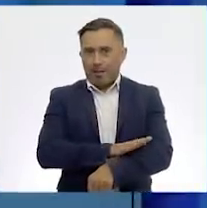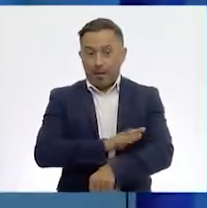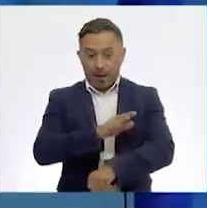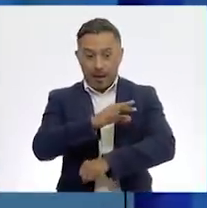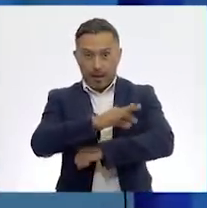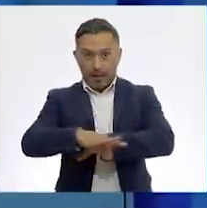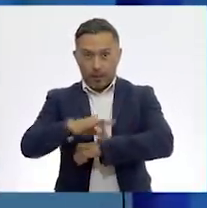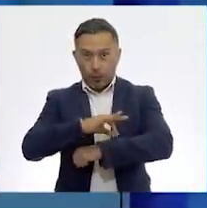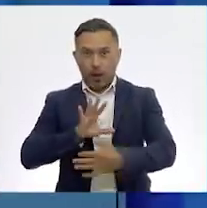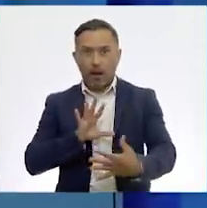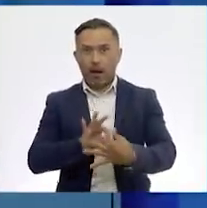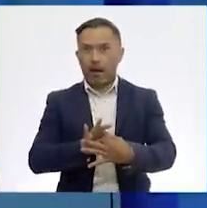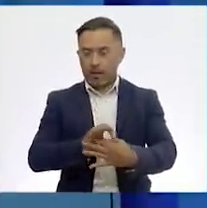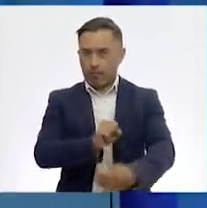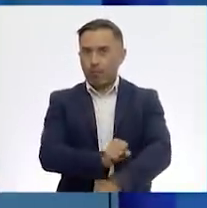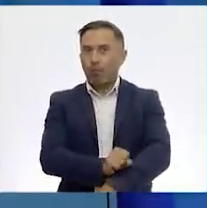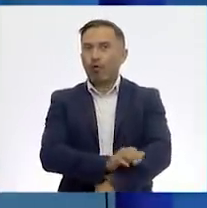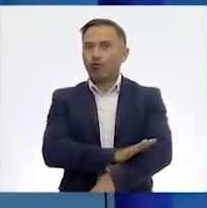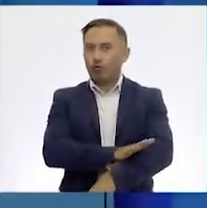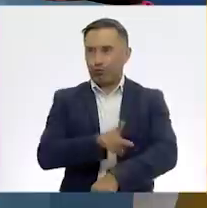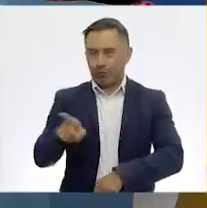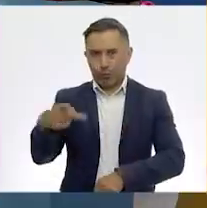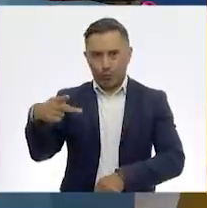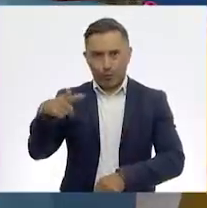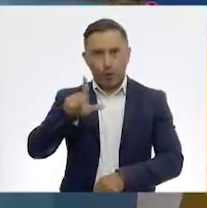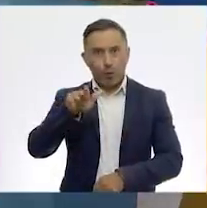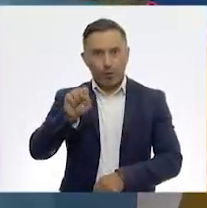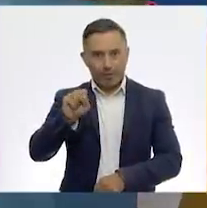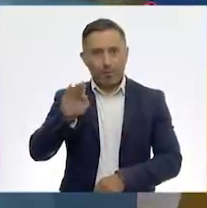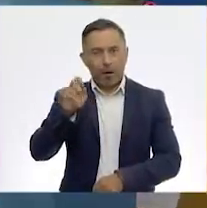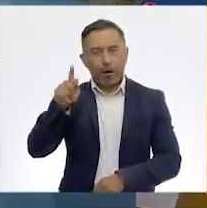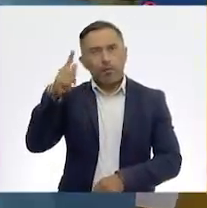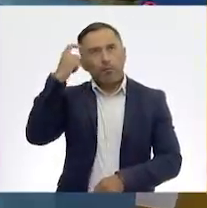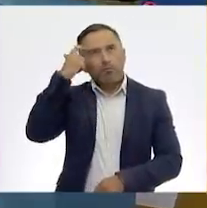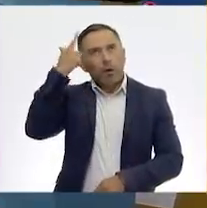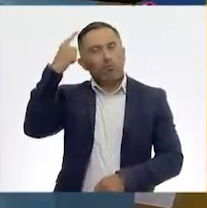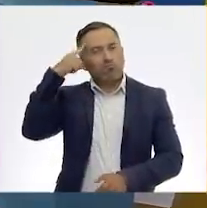Excelente. En lo que van creando su composición. A ver. Muy bien. Bien.